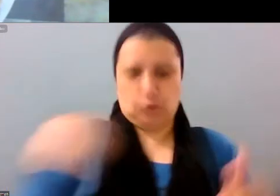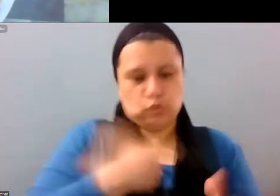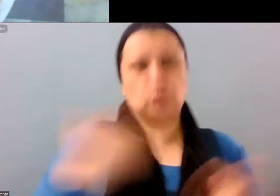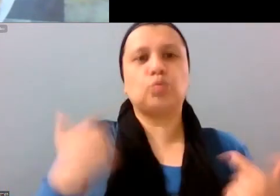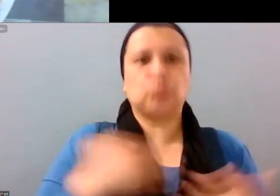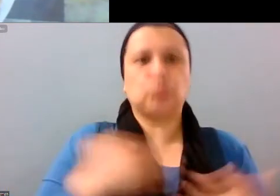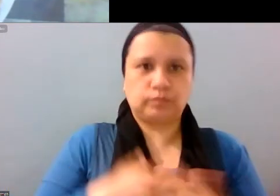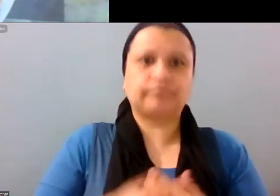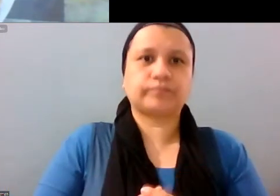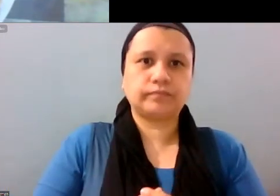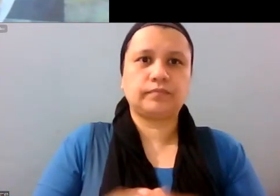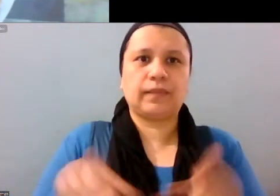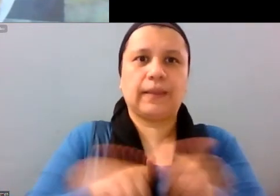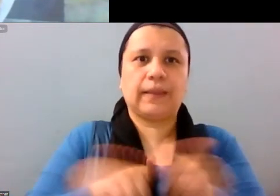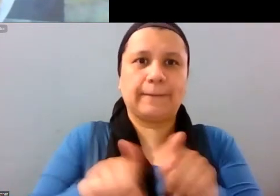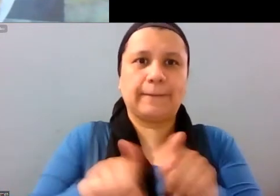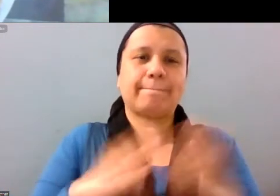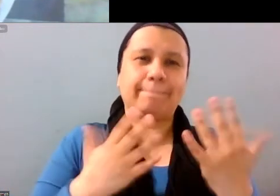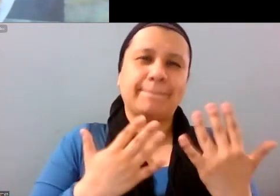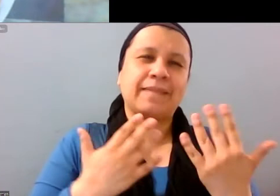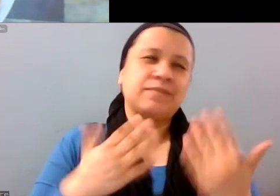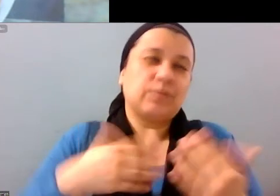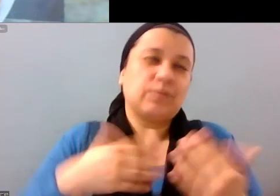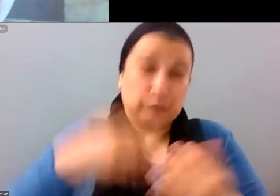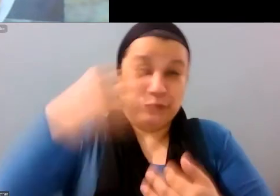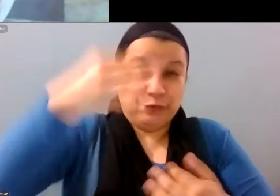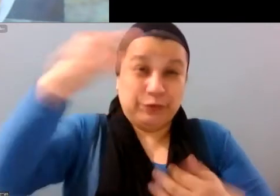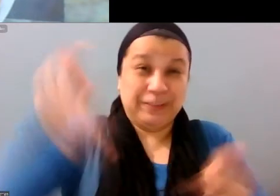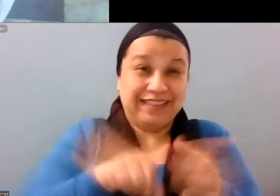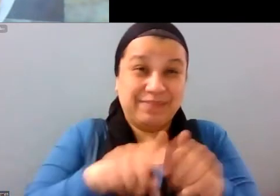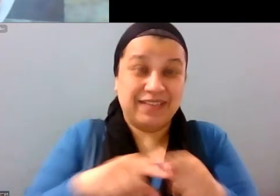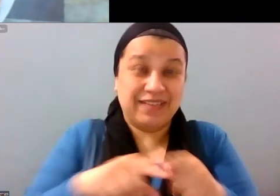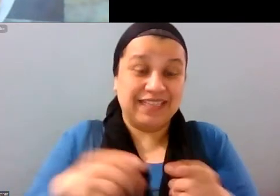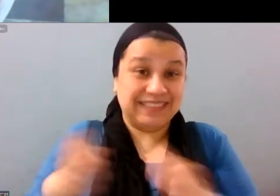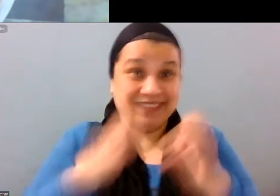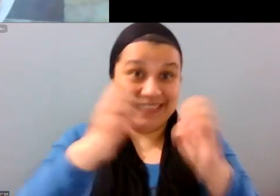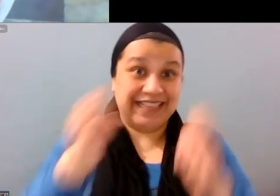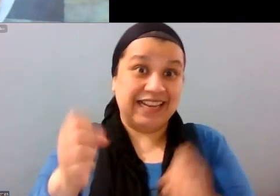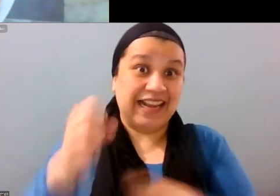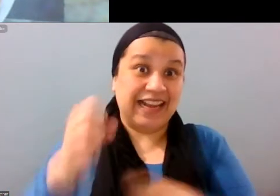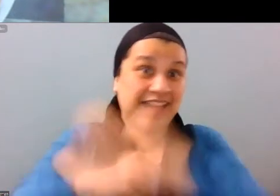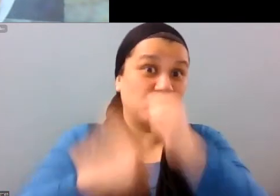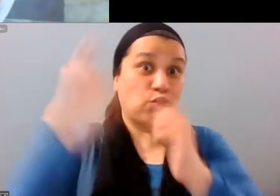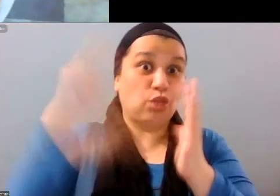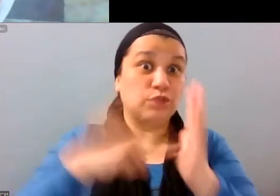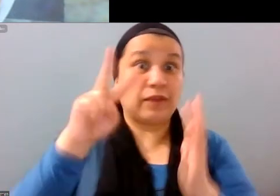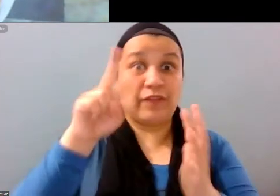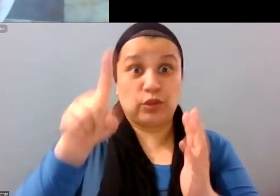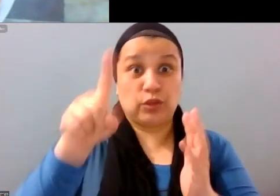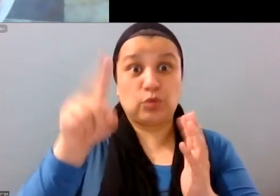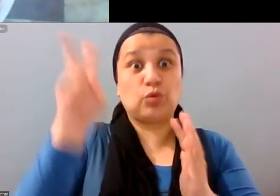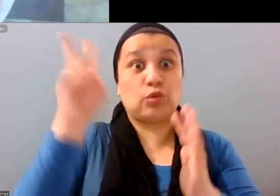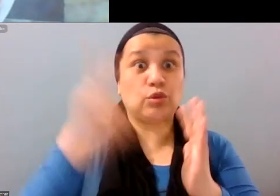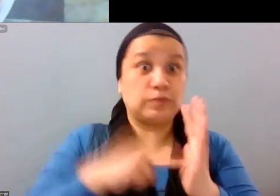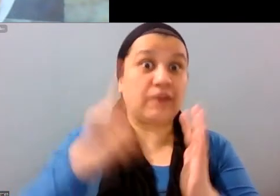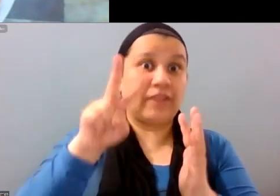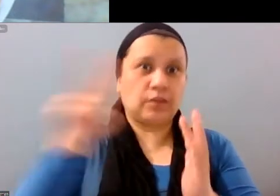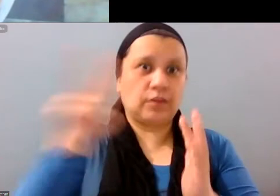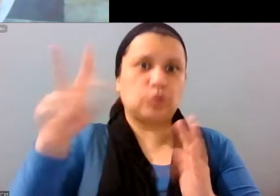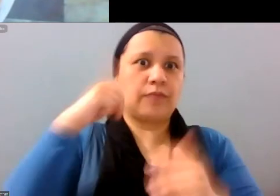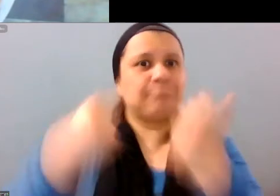esperamos poder generar estrategias similares en los años 2021 y 2022 para apoyar los procesos